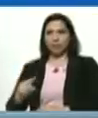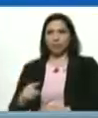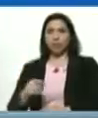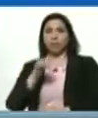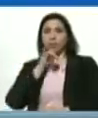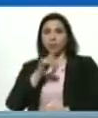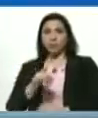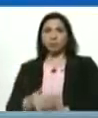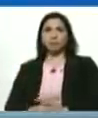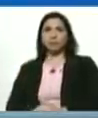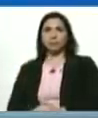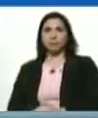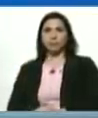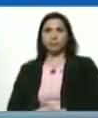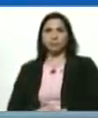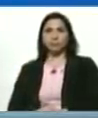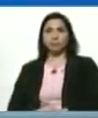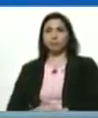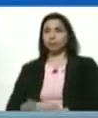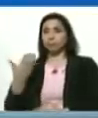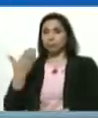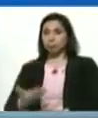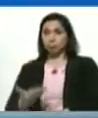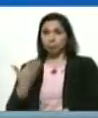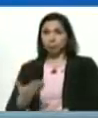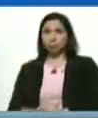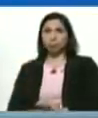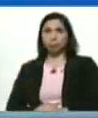información muy importante